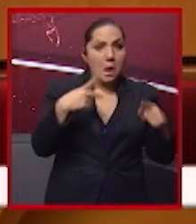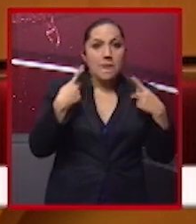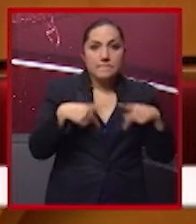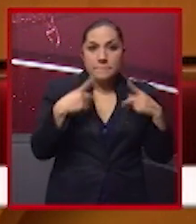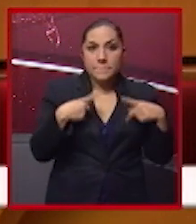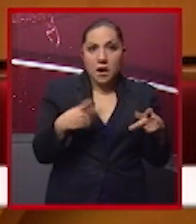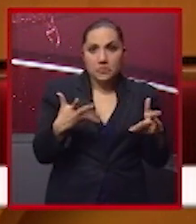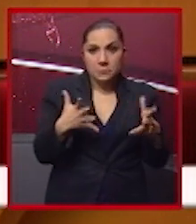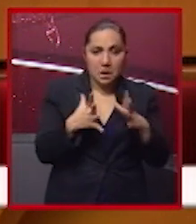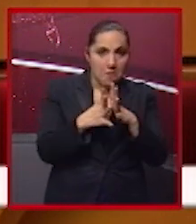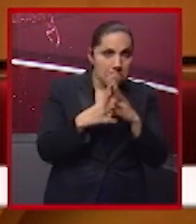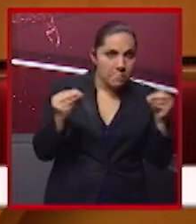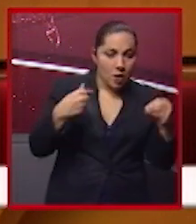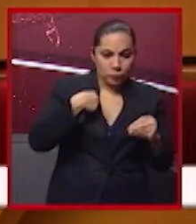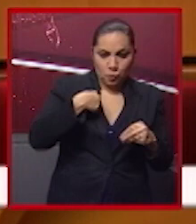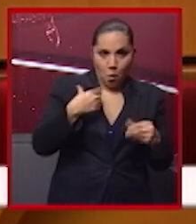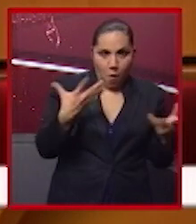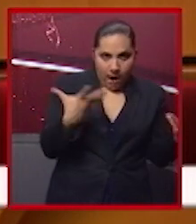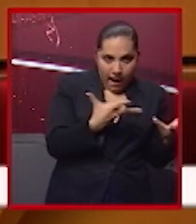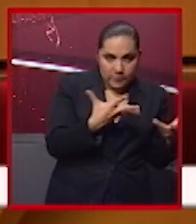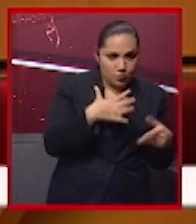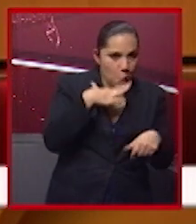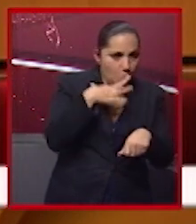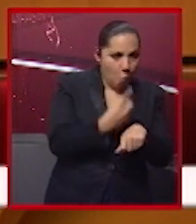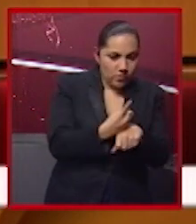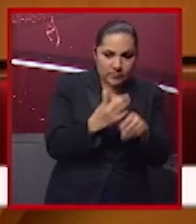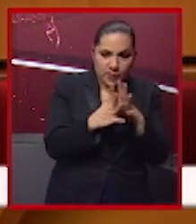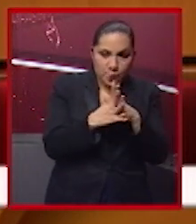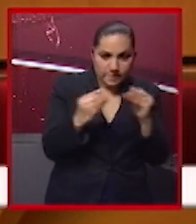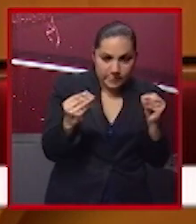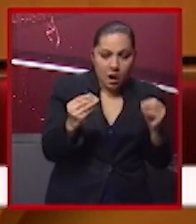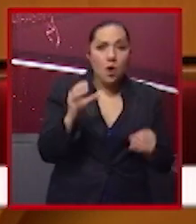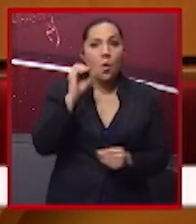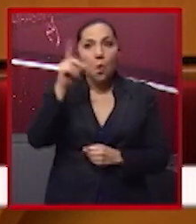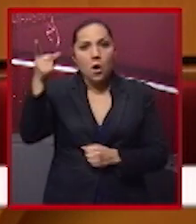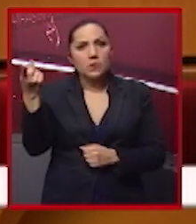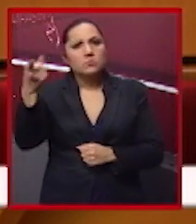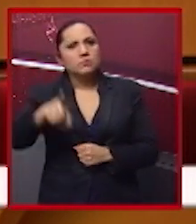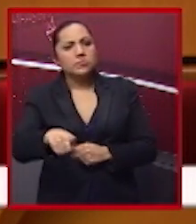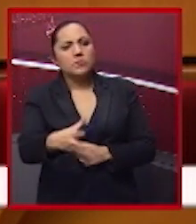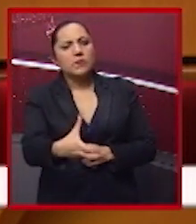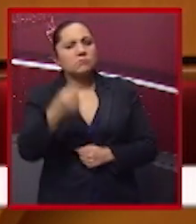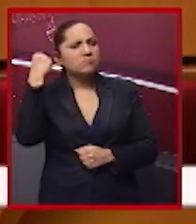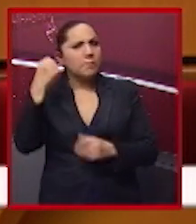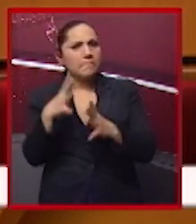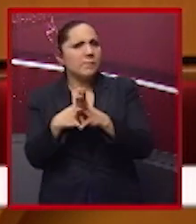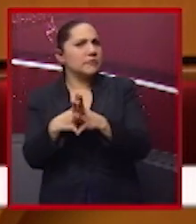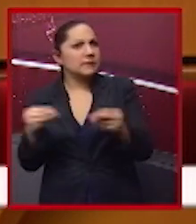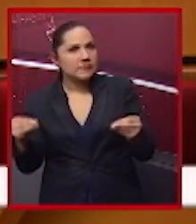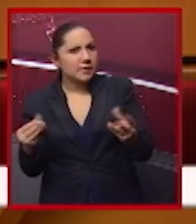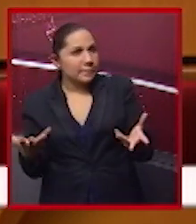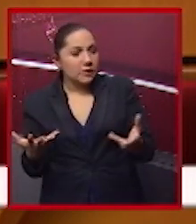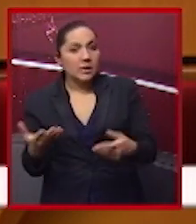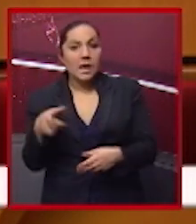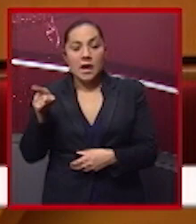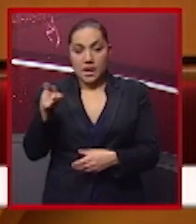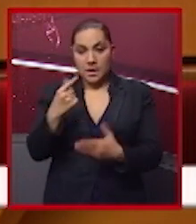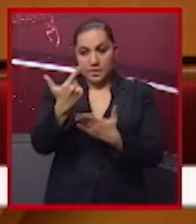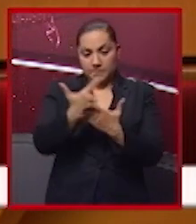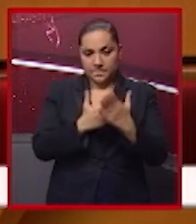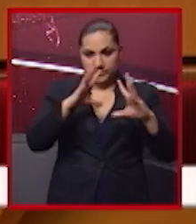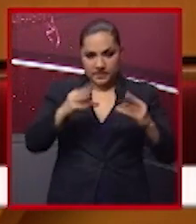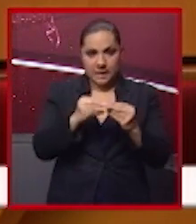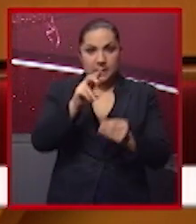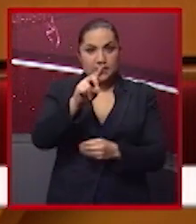desaparecidos de manera forzosa. El número que se dio de 37,000 y un poco más tiene que ver con